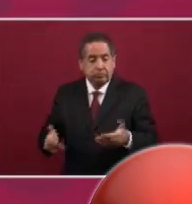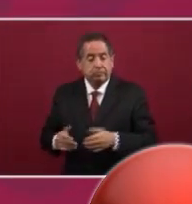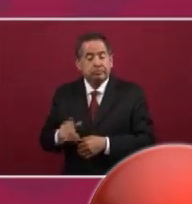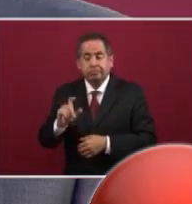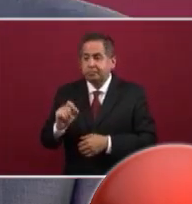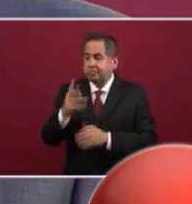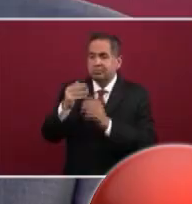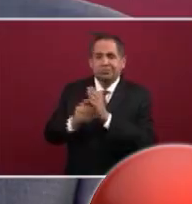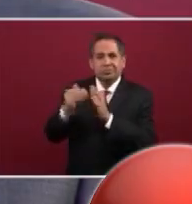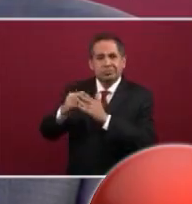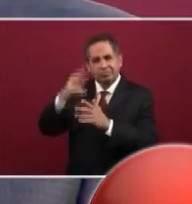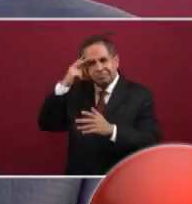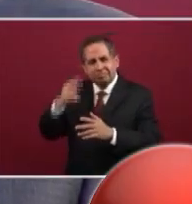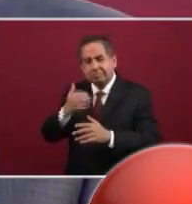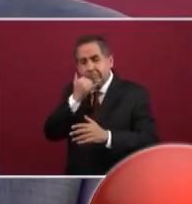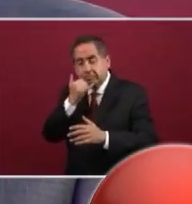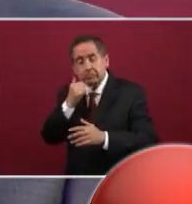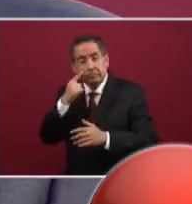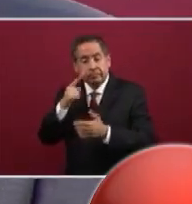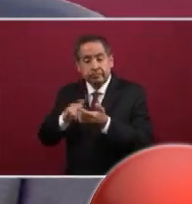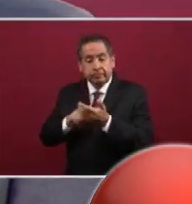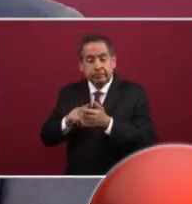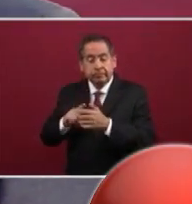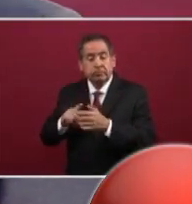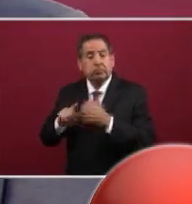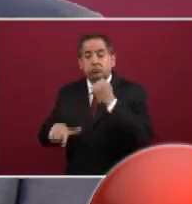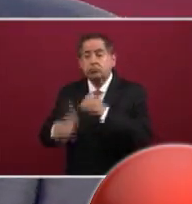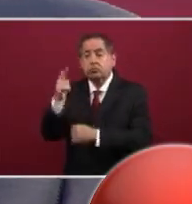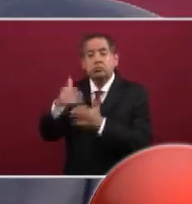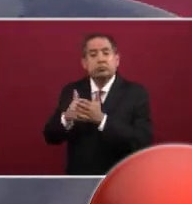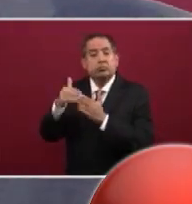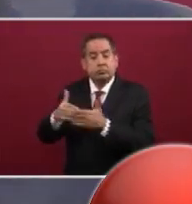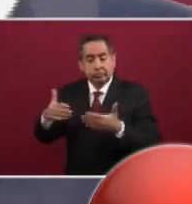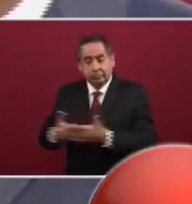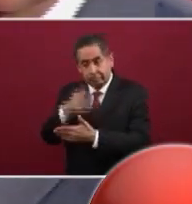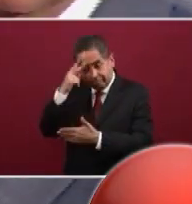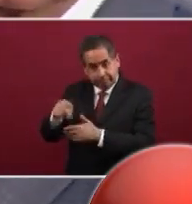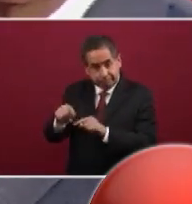nacidos en México y 12